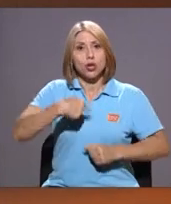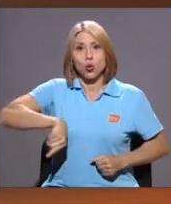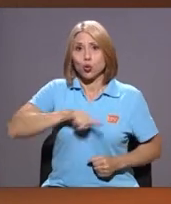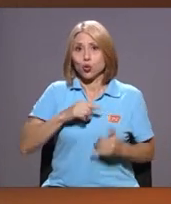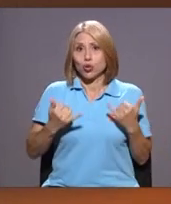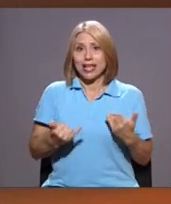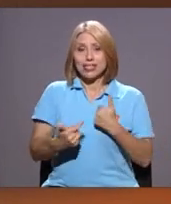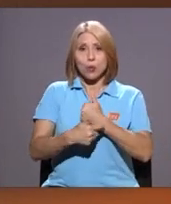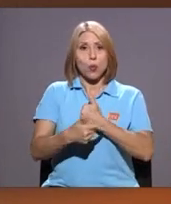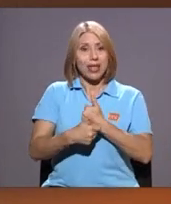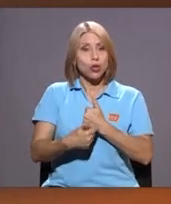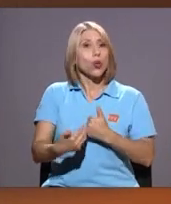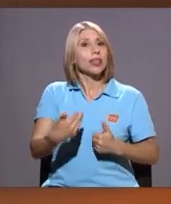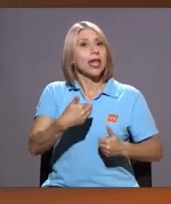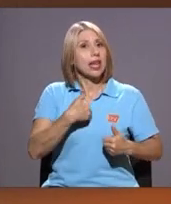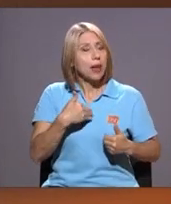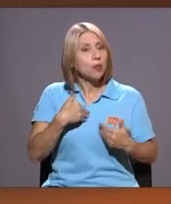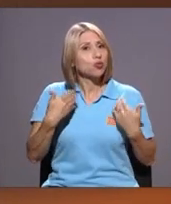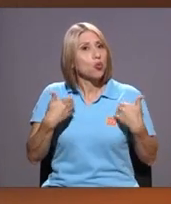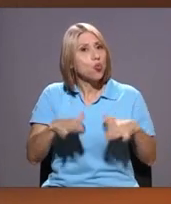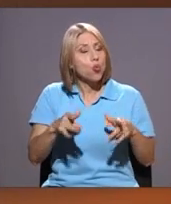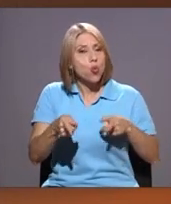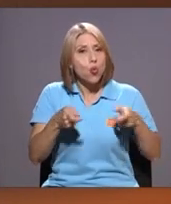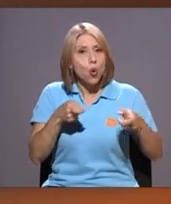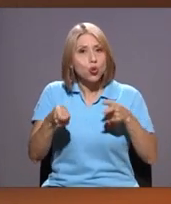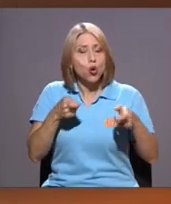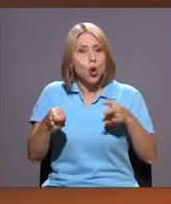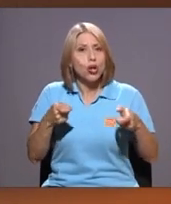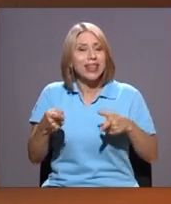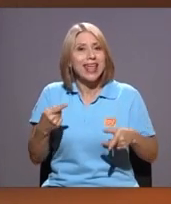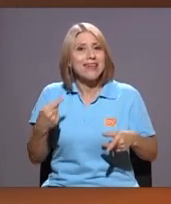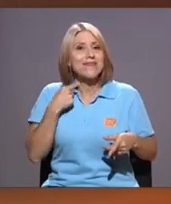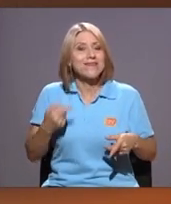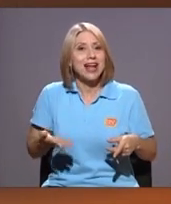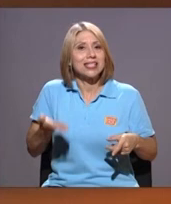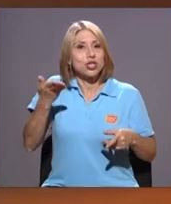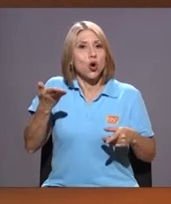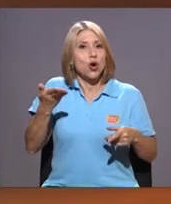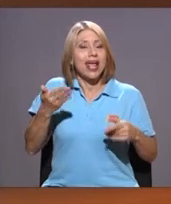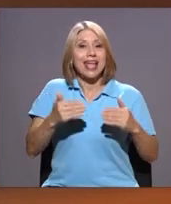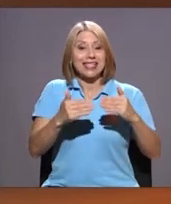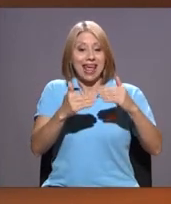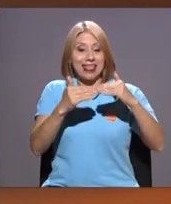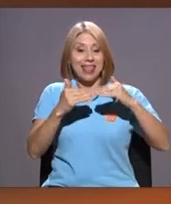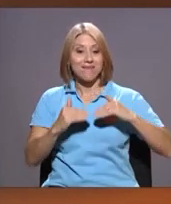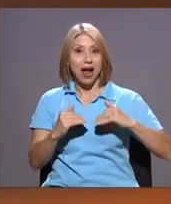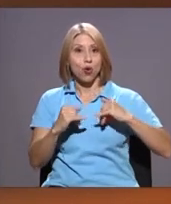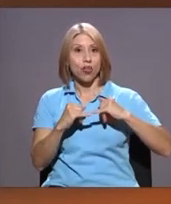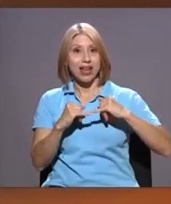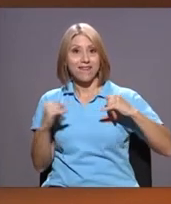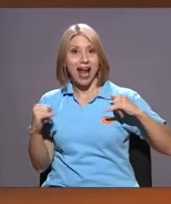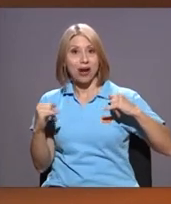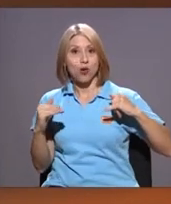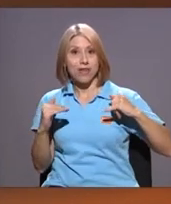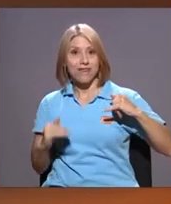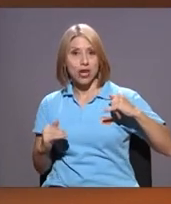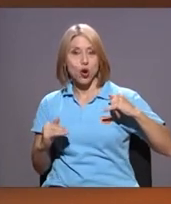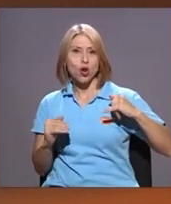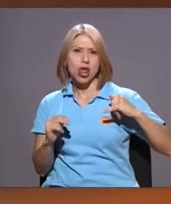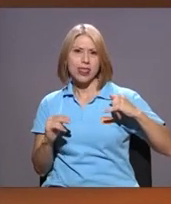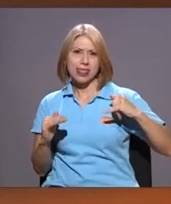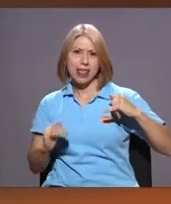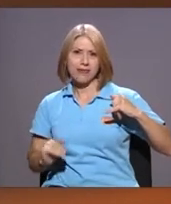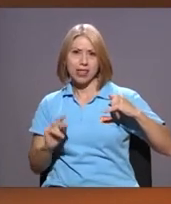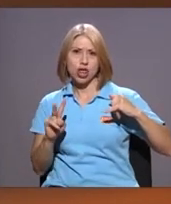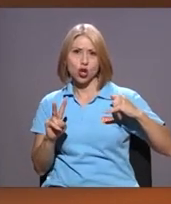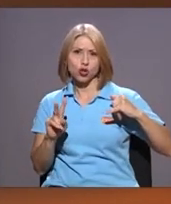momento de un control de inflación que está incluso por debajo del rango inferior de la meta por debajo del 2% cerca del